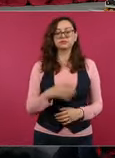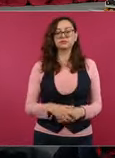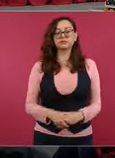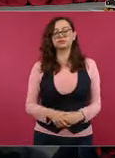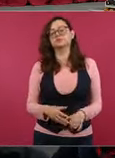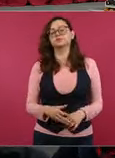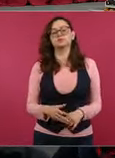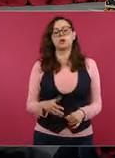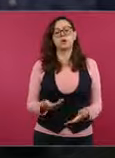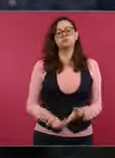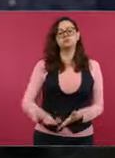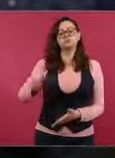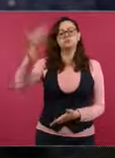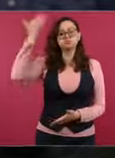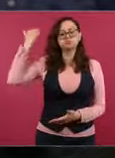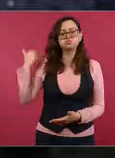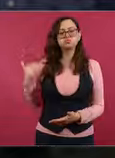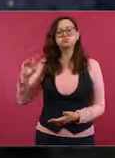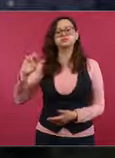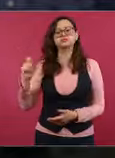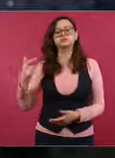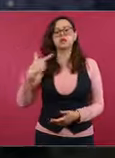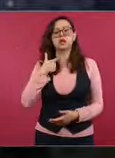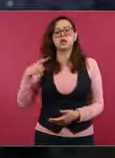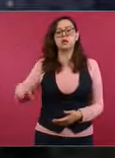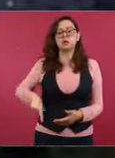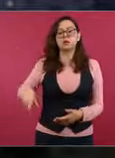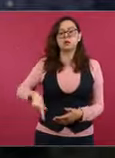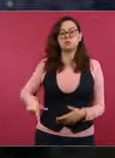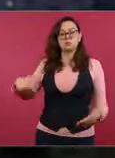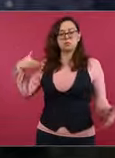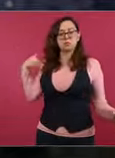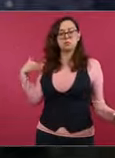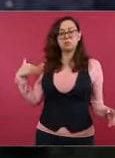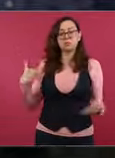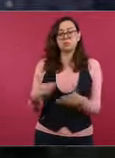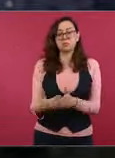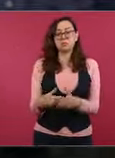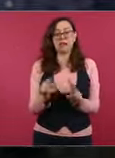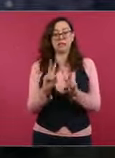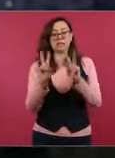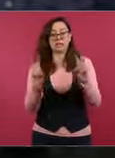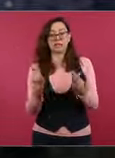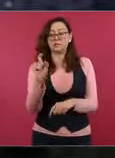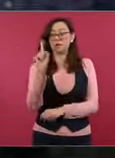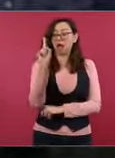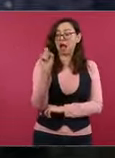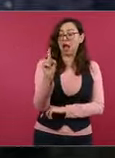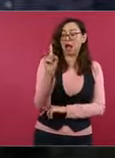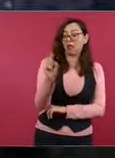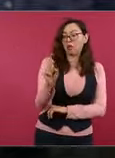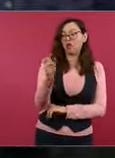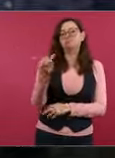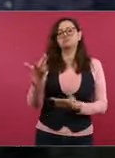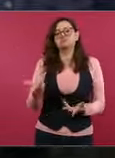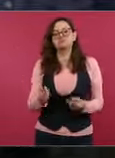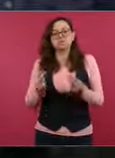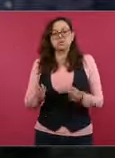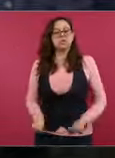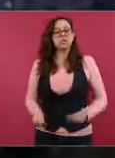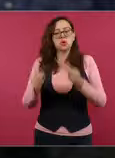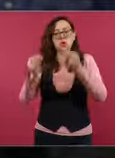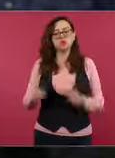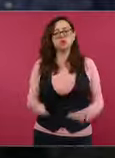un negocio, incluso la privatizaron. Ahorita usted que menciona el tema del aeropuerto de Texcoco, pues sabemos por